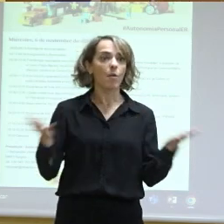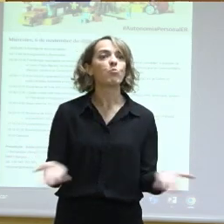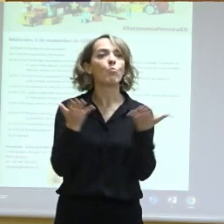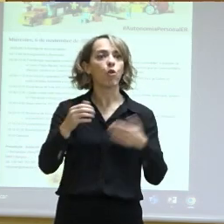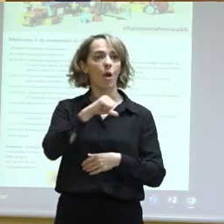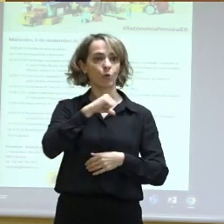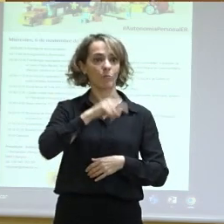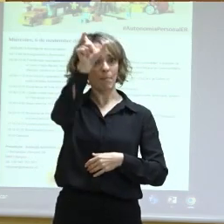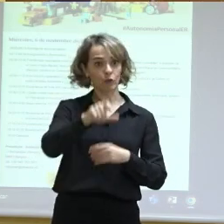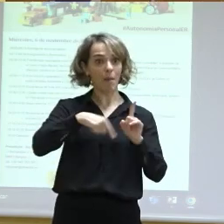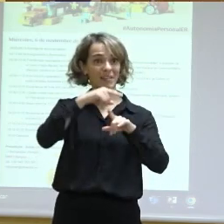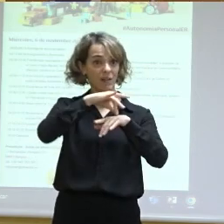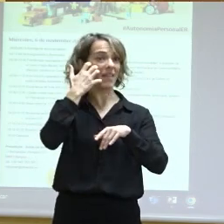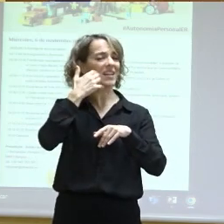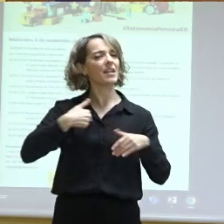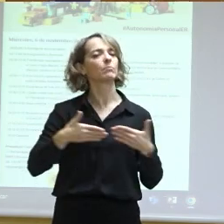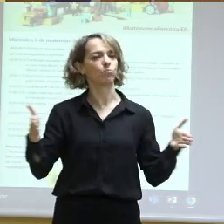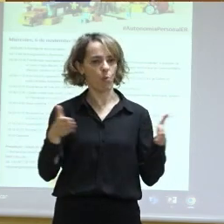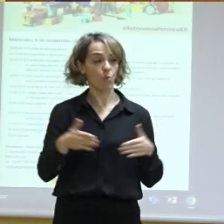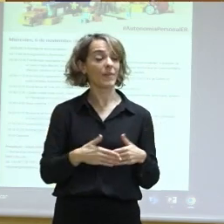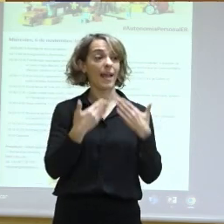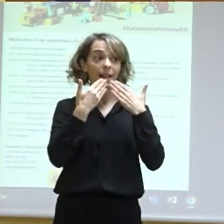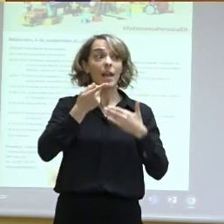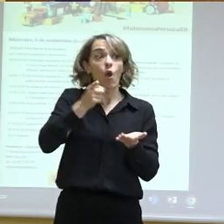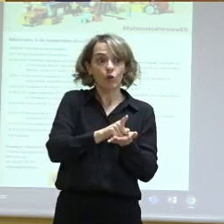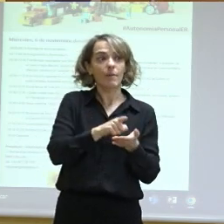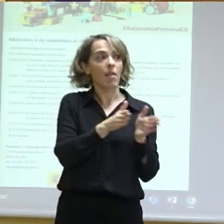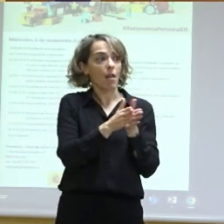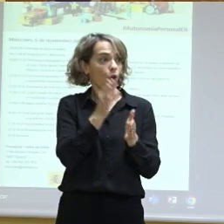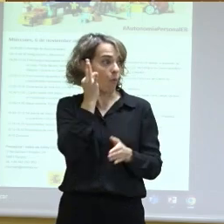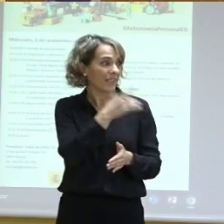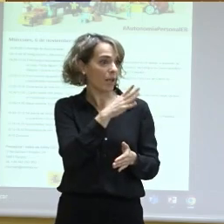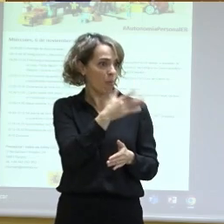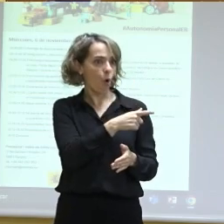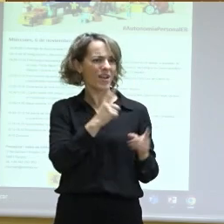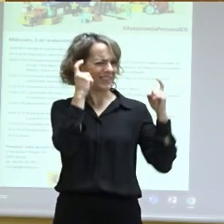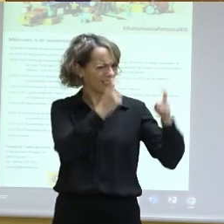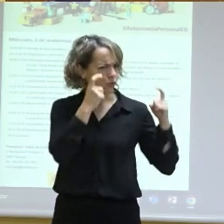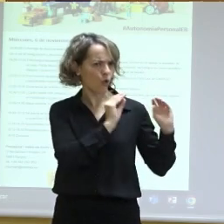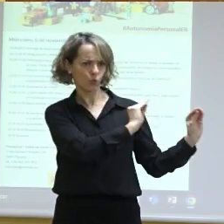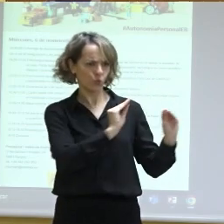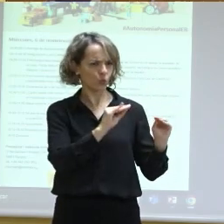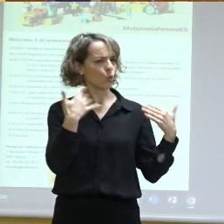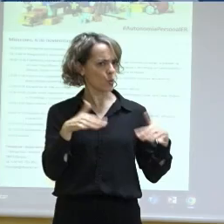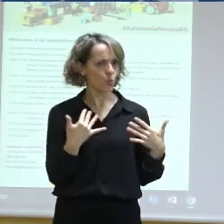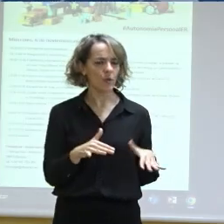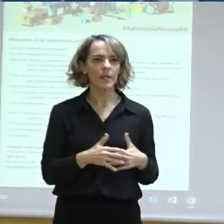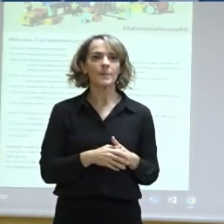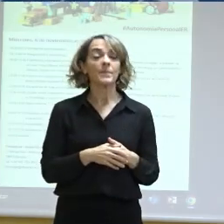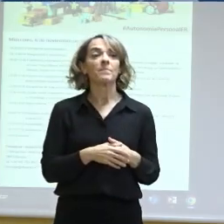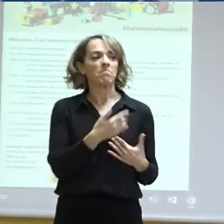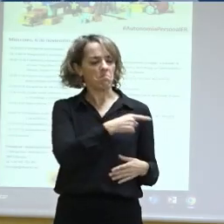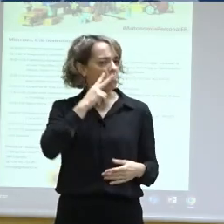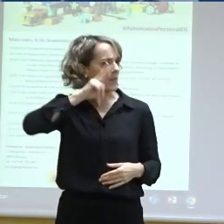la autonomía personal y enfermedades raras. Agradecer de nuevo aquí a las compañeras todo su esfuerzo, que ha sido mucho, y eso hay